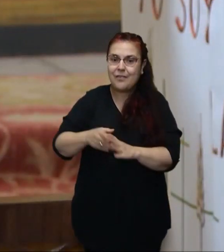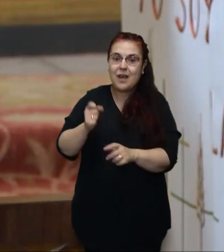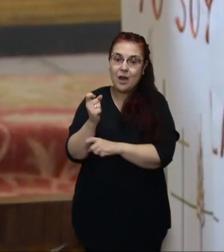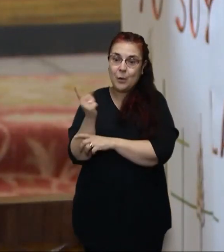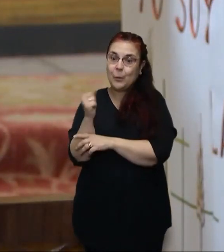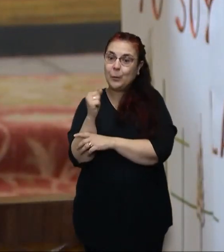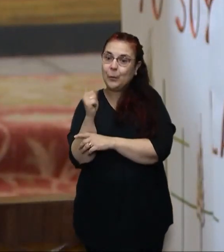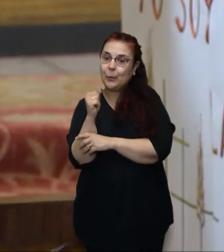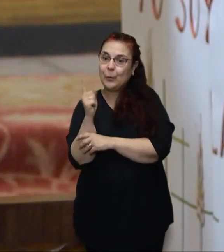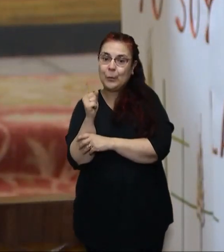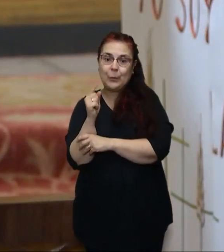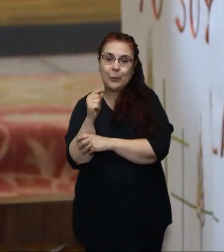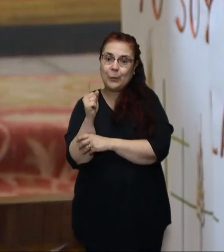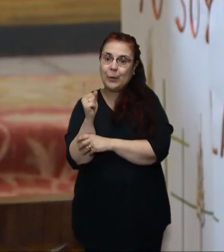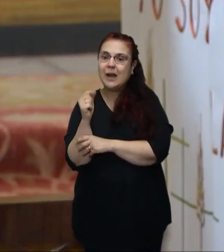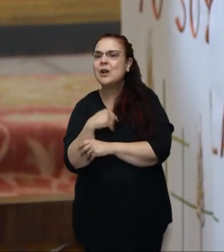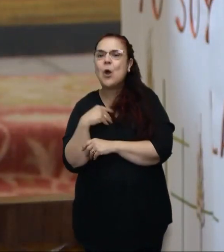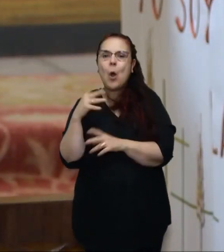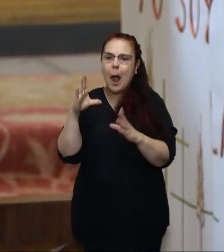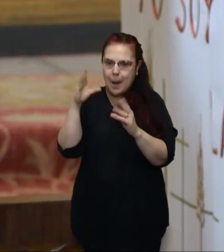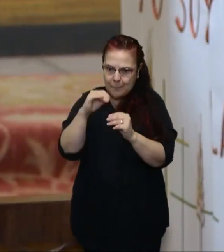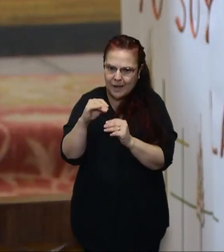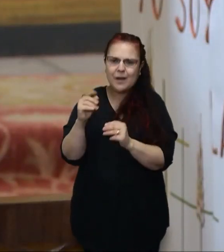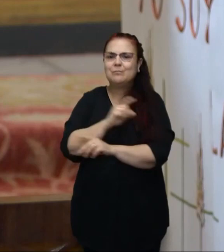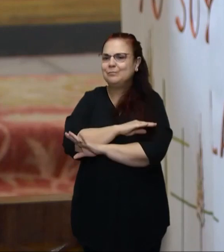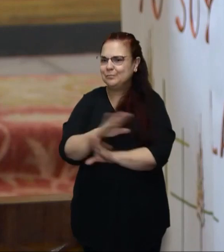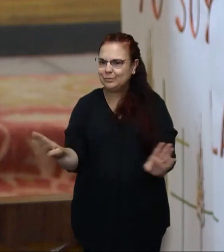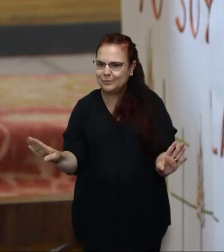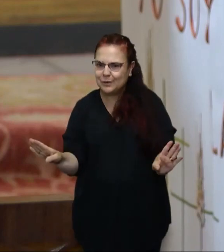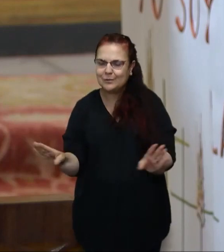mecha vacilante no la apagará.